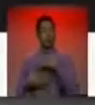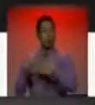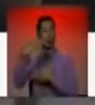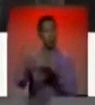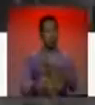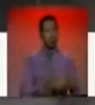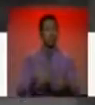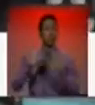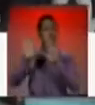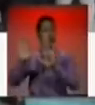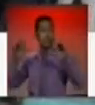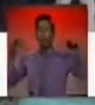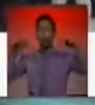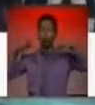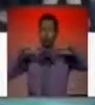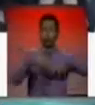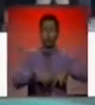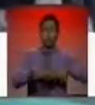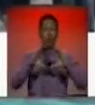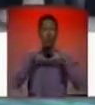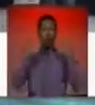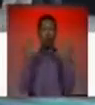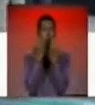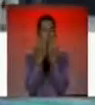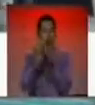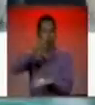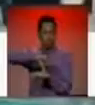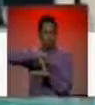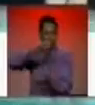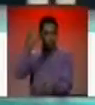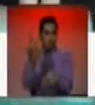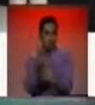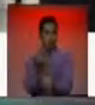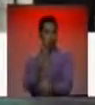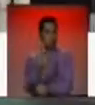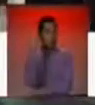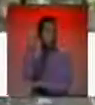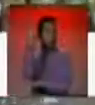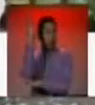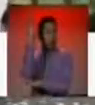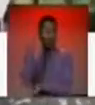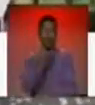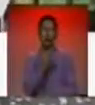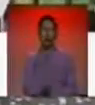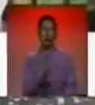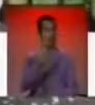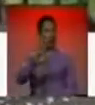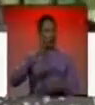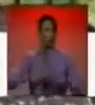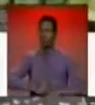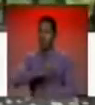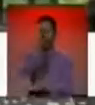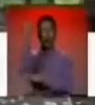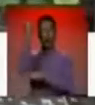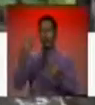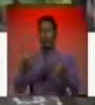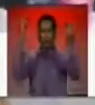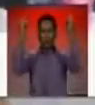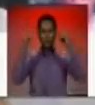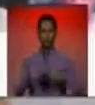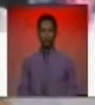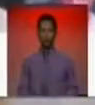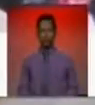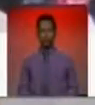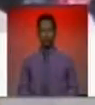asistió a una concentración masiva en el Coliseo Ciudad de Loja. Durante su discurso aseguró que ganarán las elecciones en una sola